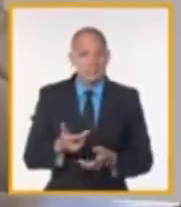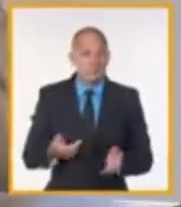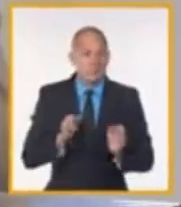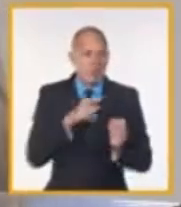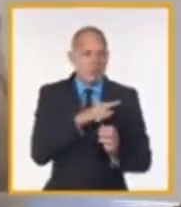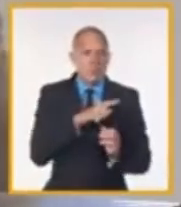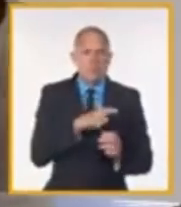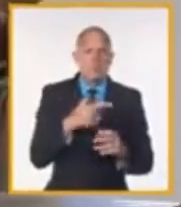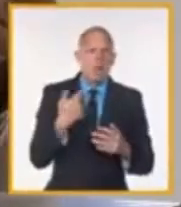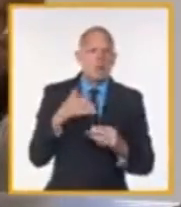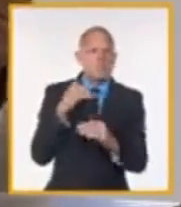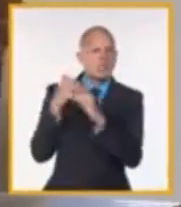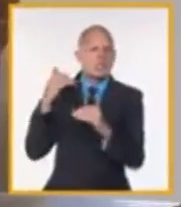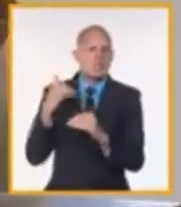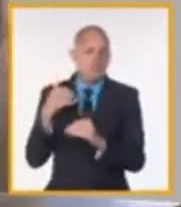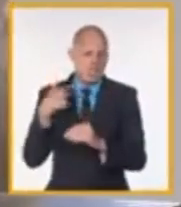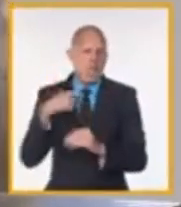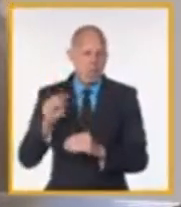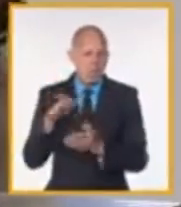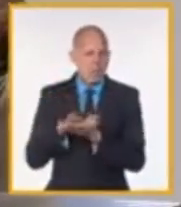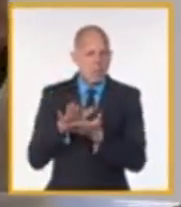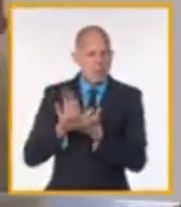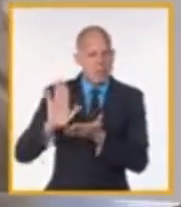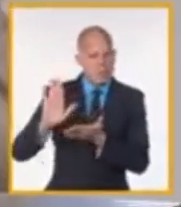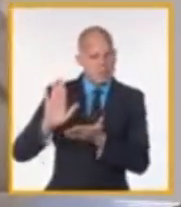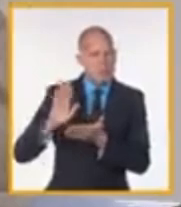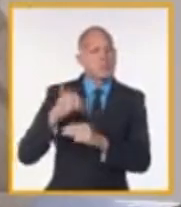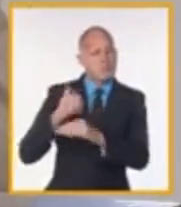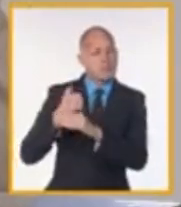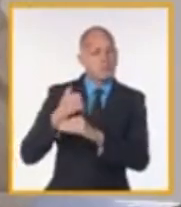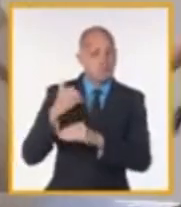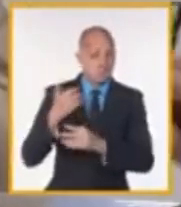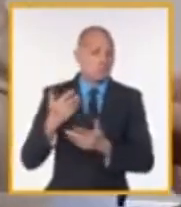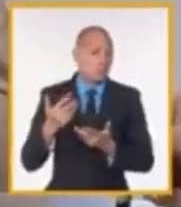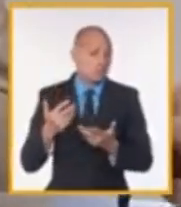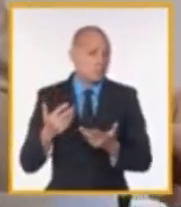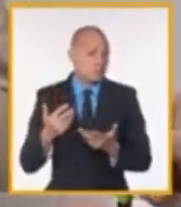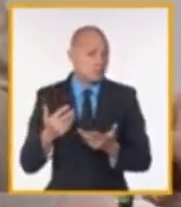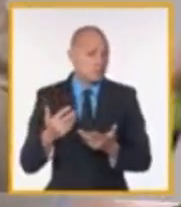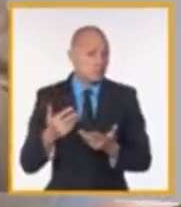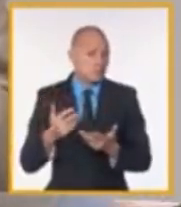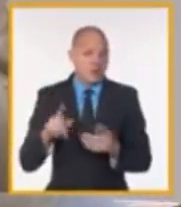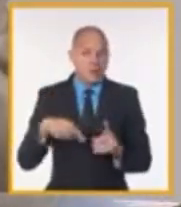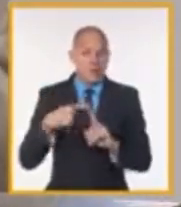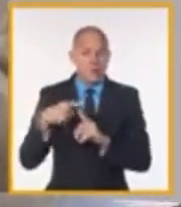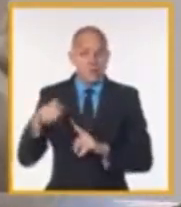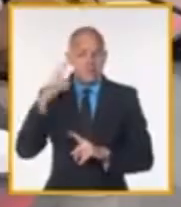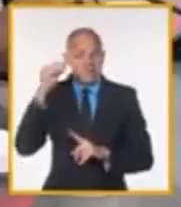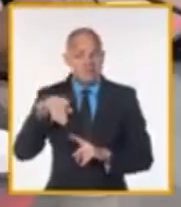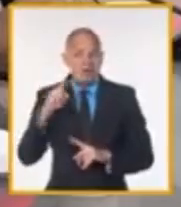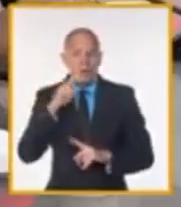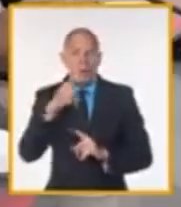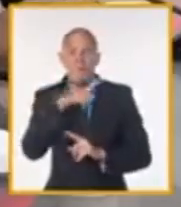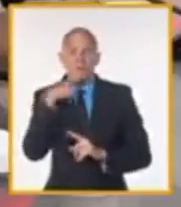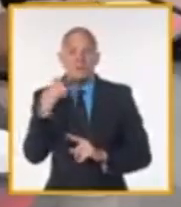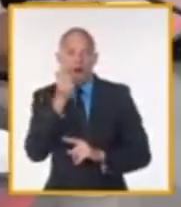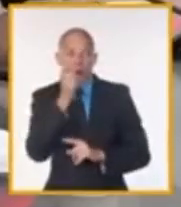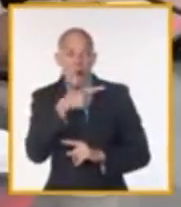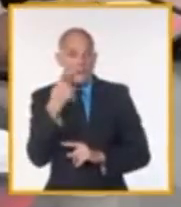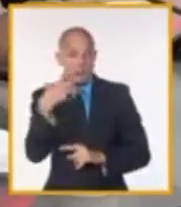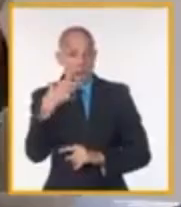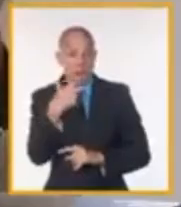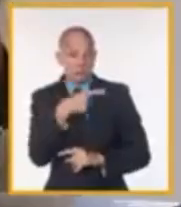respondió y todavía tiene una pendiente tiene una respuesta pendiente como quien dice matar el territorio ir está claro está